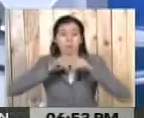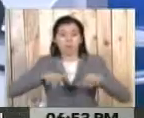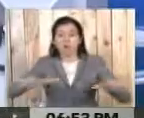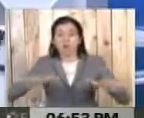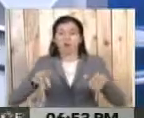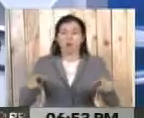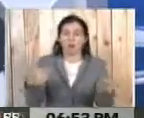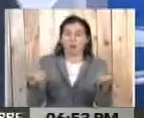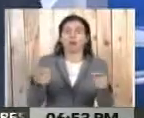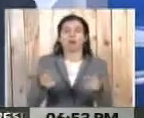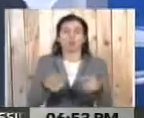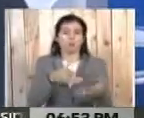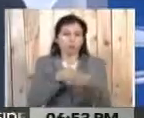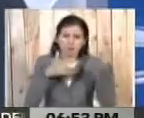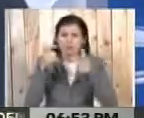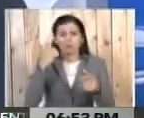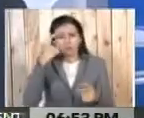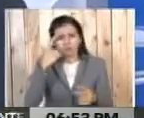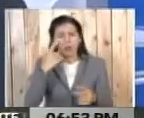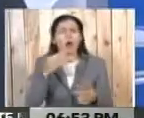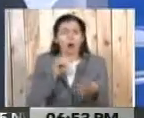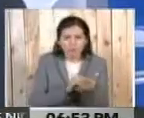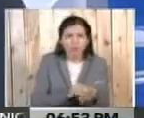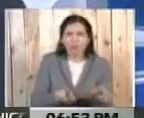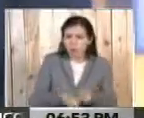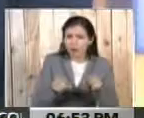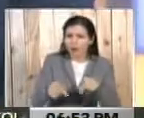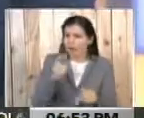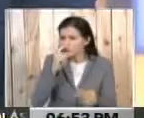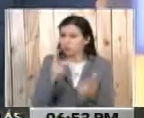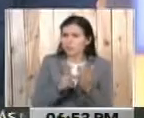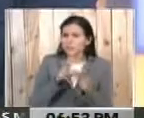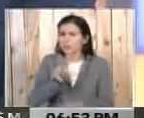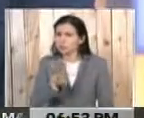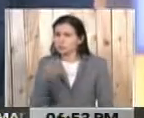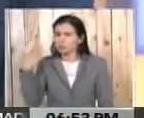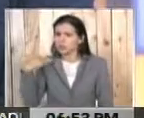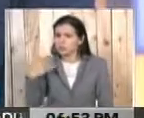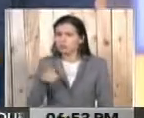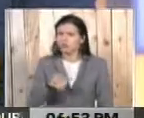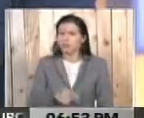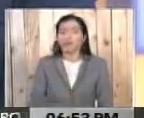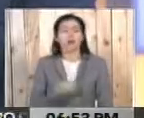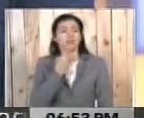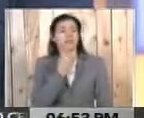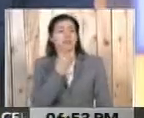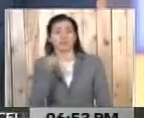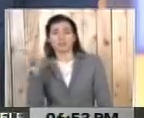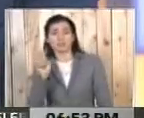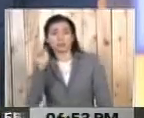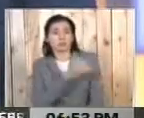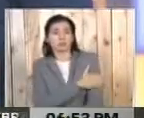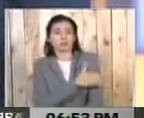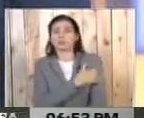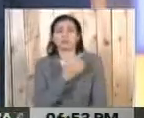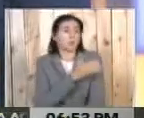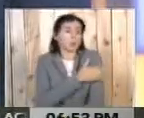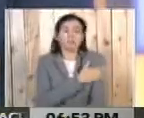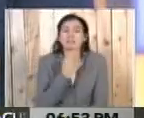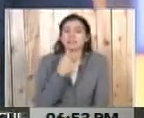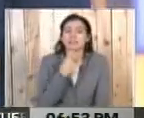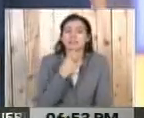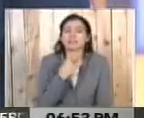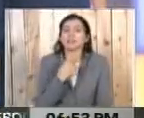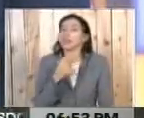dicho, avalar este golpe de Estado? Un golpe de Estado nuevamente. Por supuesto, mediático. Es que fíjate, cuando ellos dicen que las telecomunicaciones ya no son servicios públicos, sino de interés